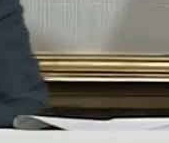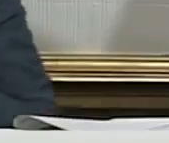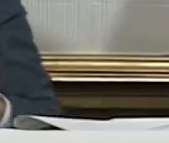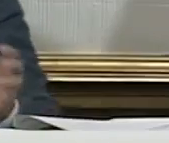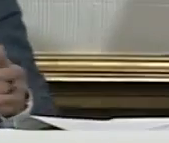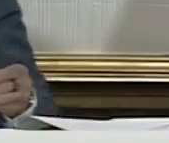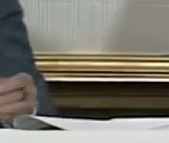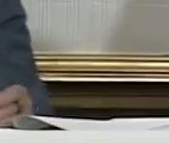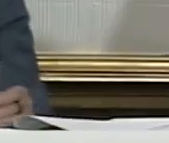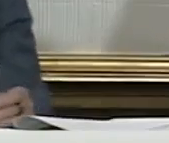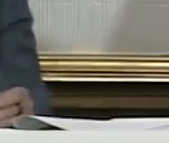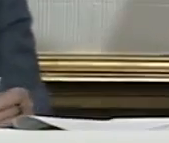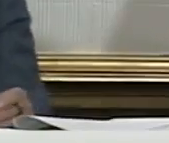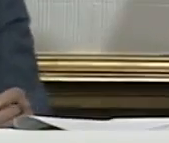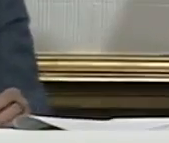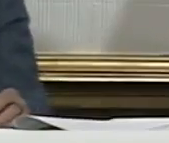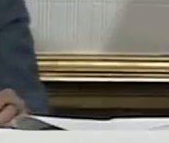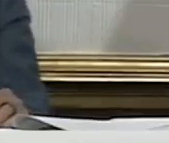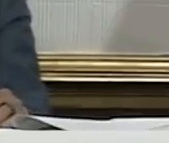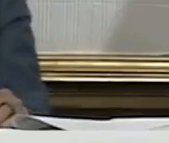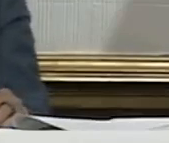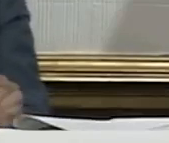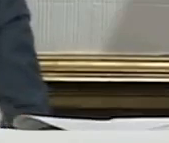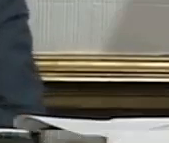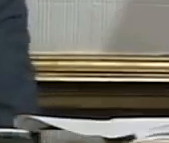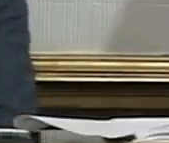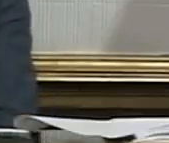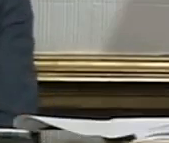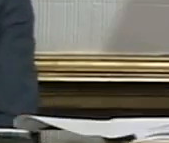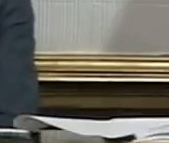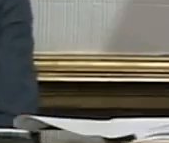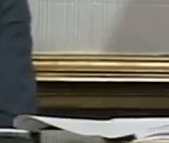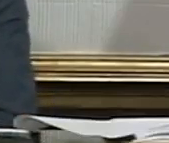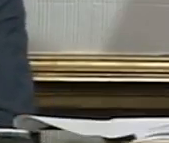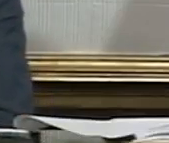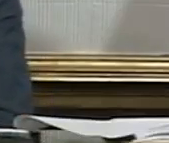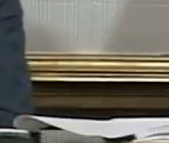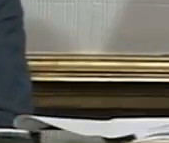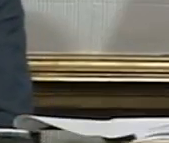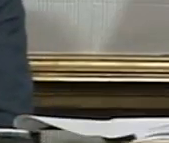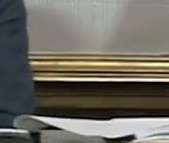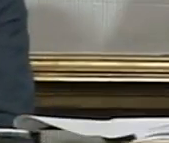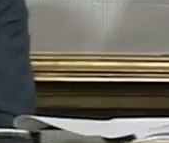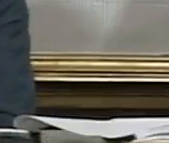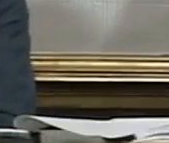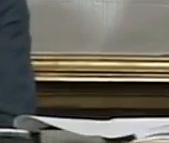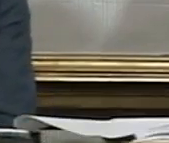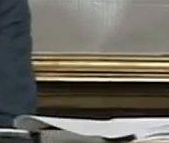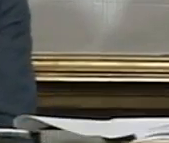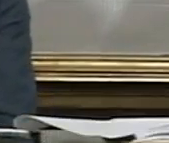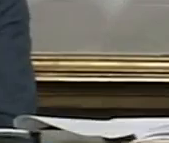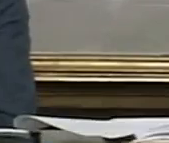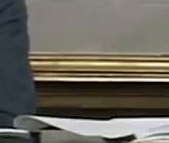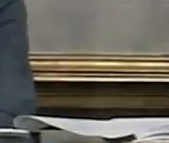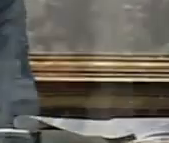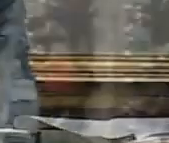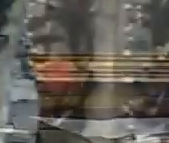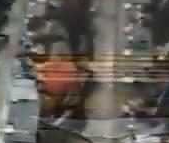vamos a abrir espacio para derecho de palabra de diputadas y diputados. Dejo el derecho de palabra a la diputada Yuraima